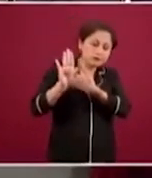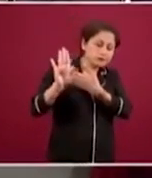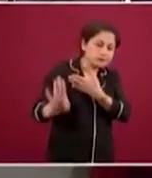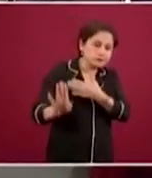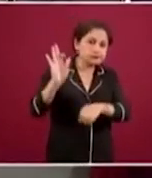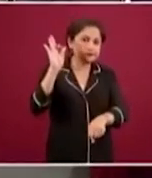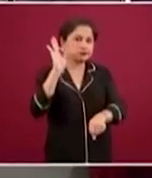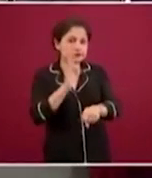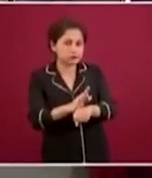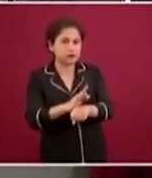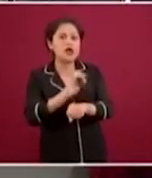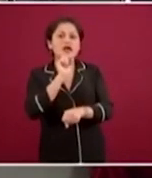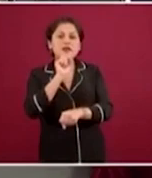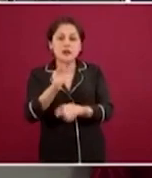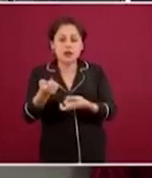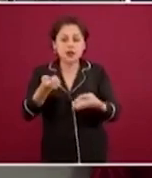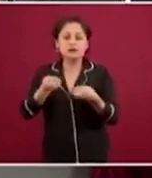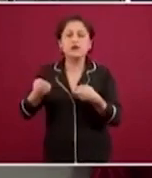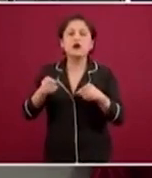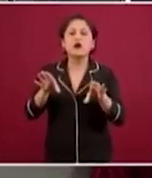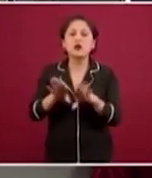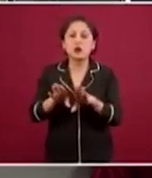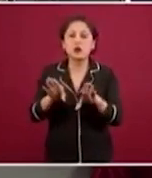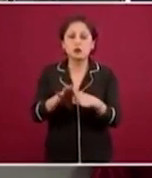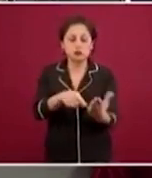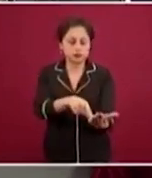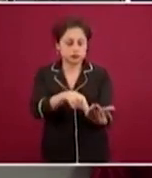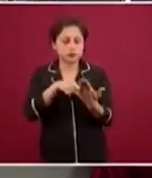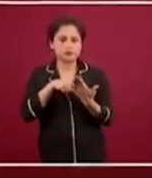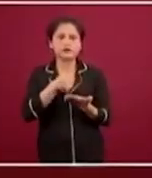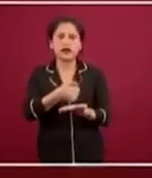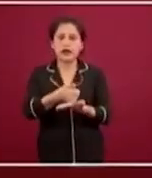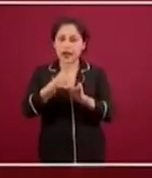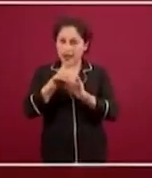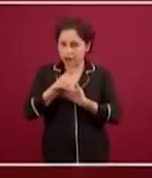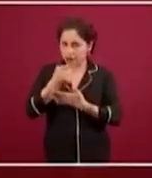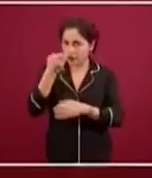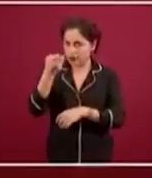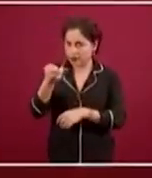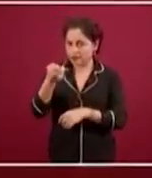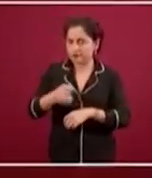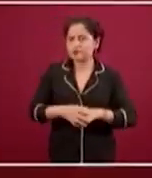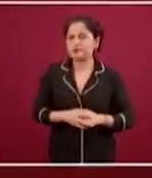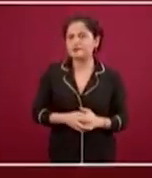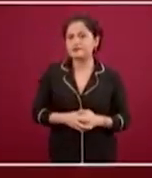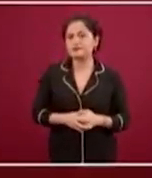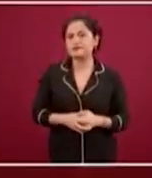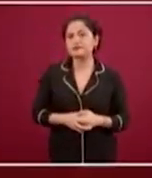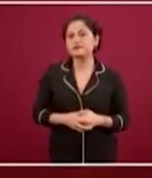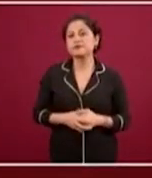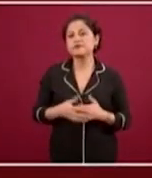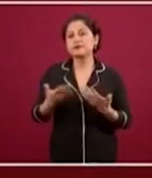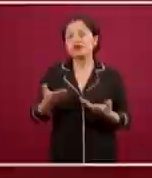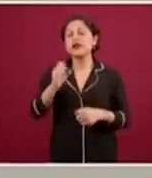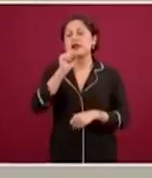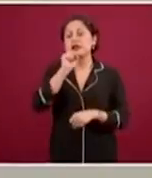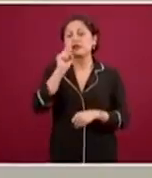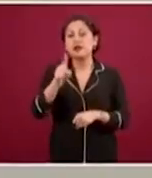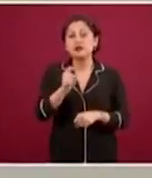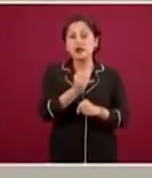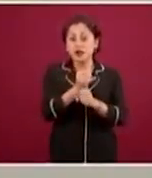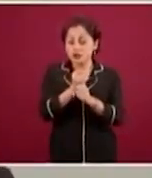identifica y al mismo tiempo nos permite y asumir la realidad como es y no